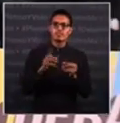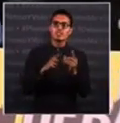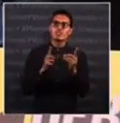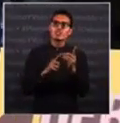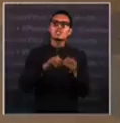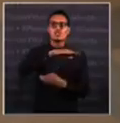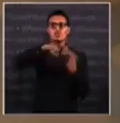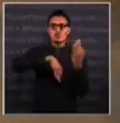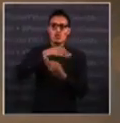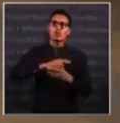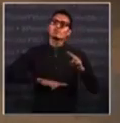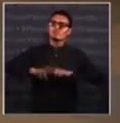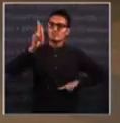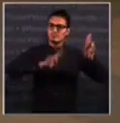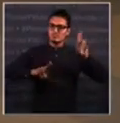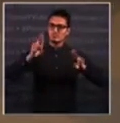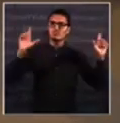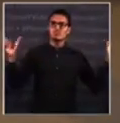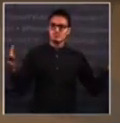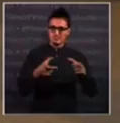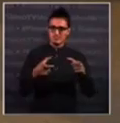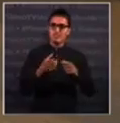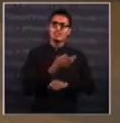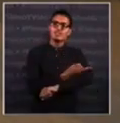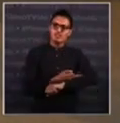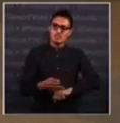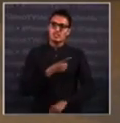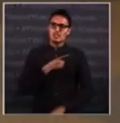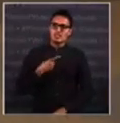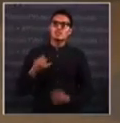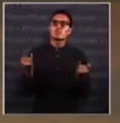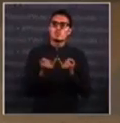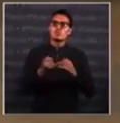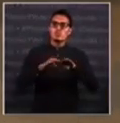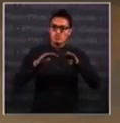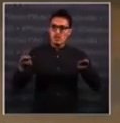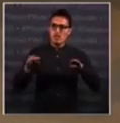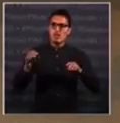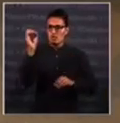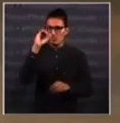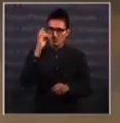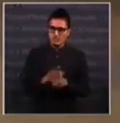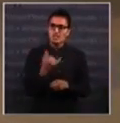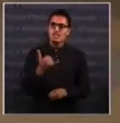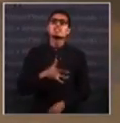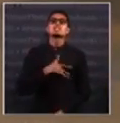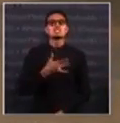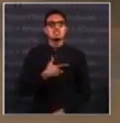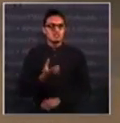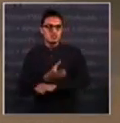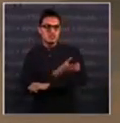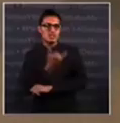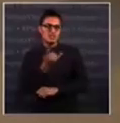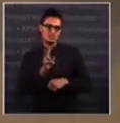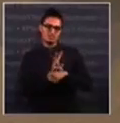todos participemos, en donde todas las familias tengan igualdad de oportunidades y se sientan acompañados y